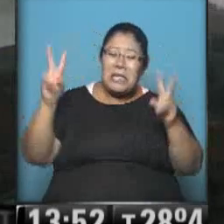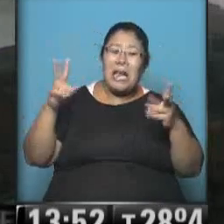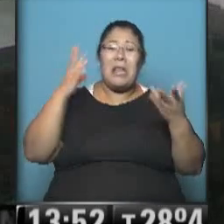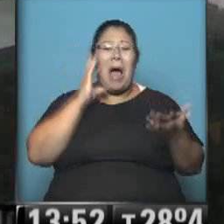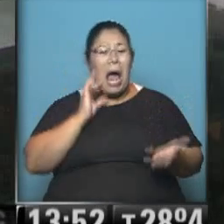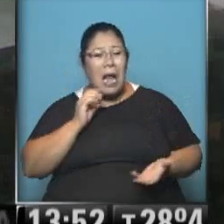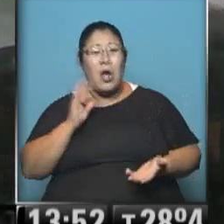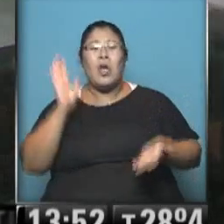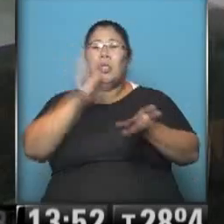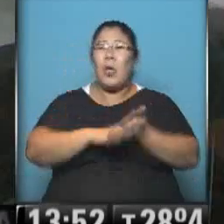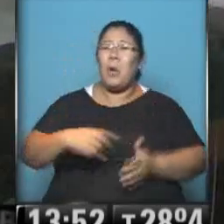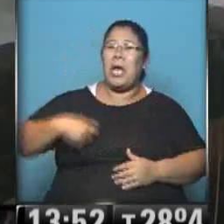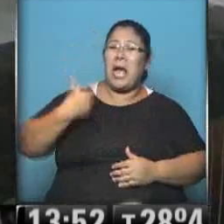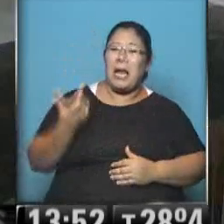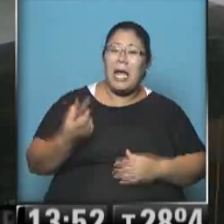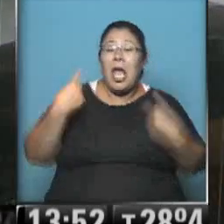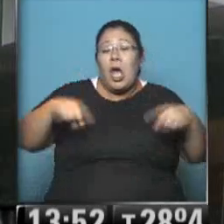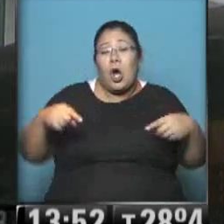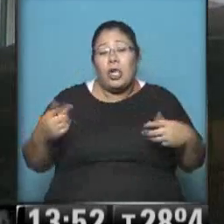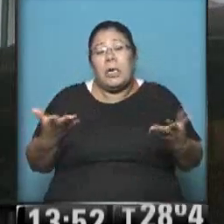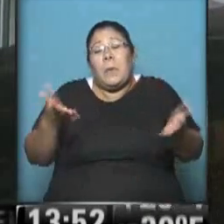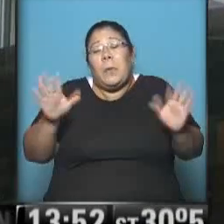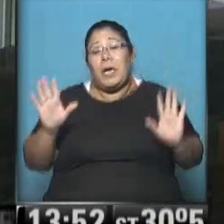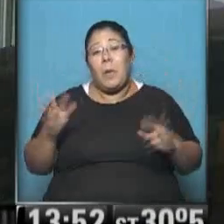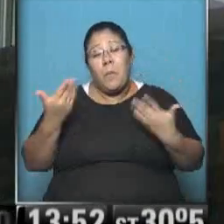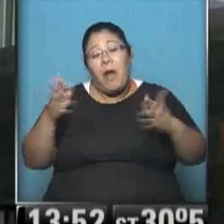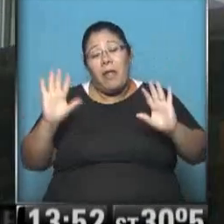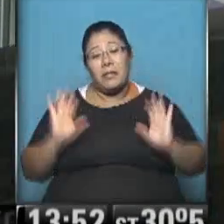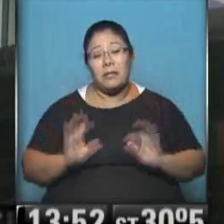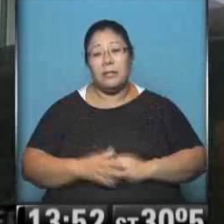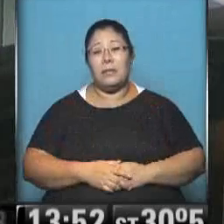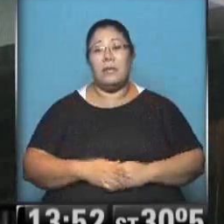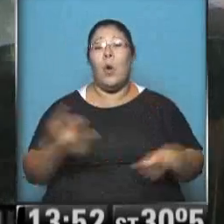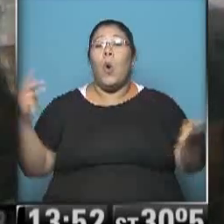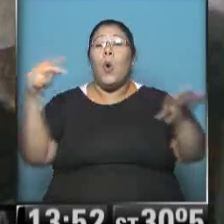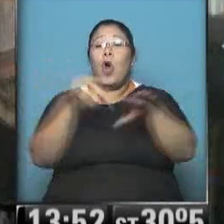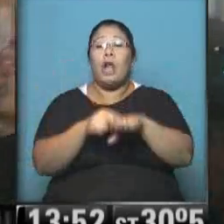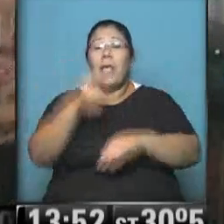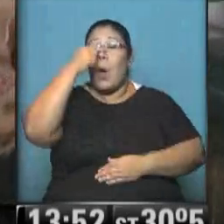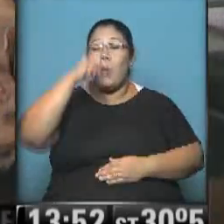el carnet y demás. Tampoco. Cosas que no te pueden pasar, pero por lo visto pasan. ¿Hacemos la pausa? La última, ya venimos.